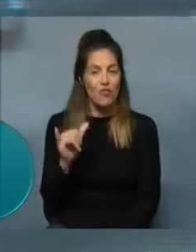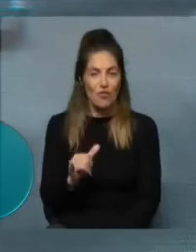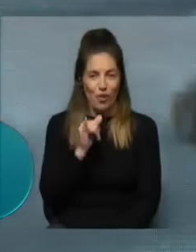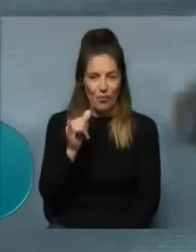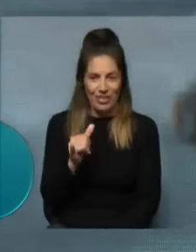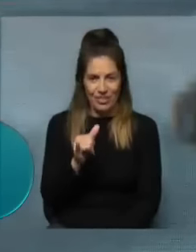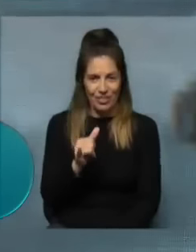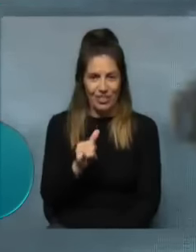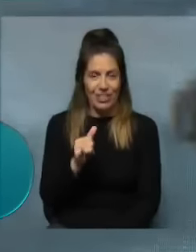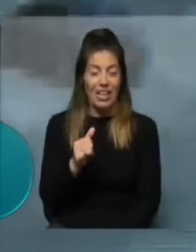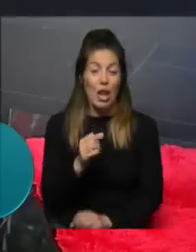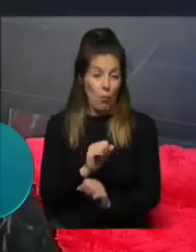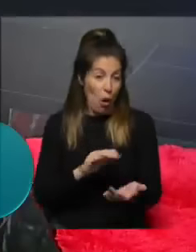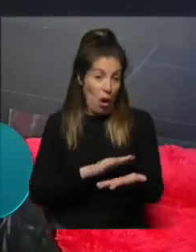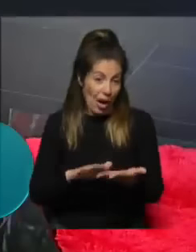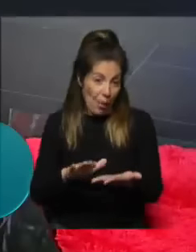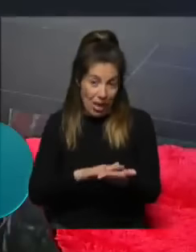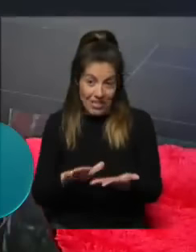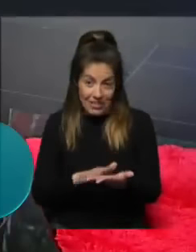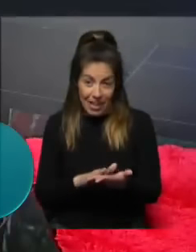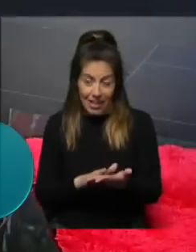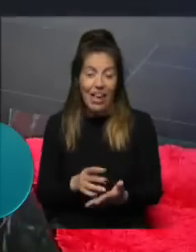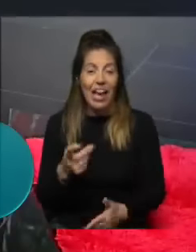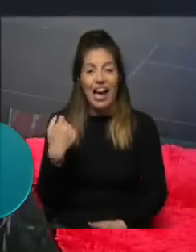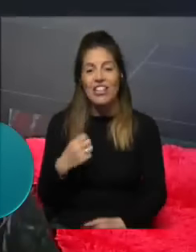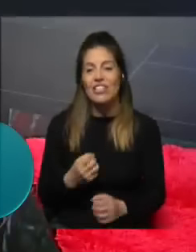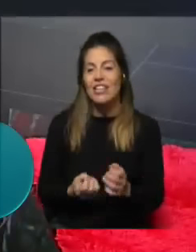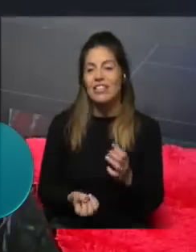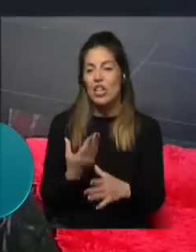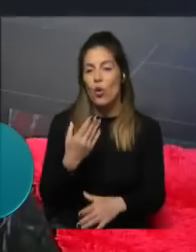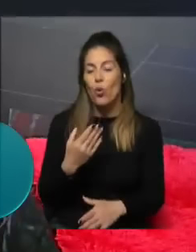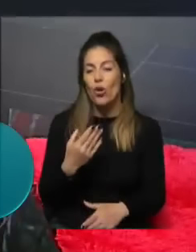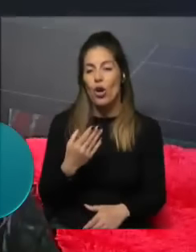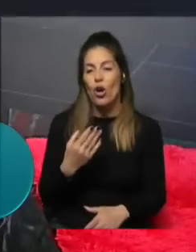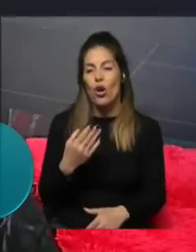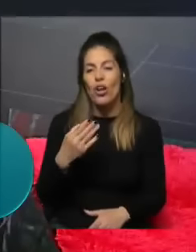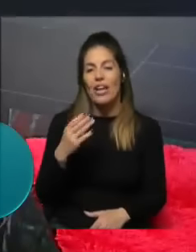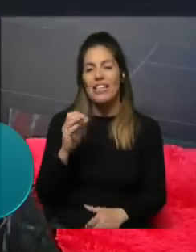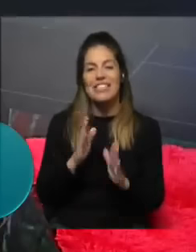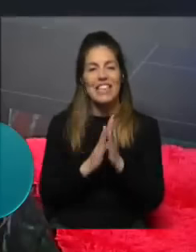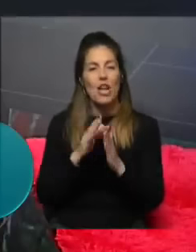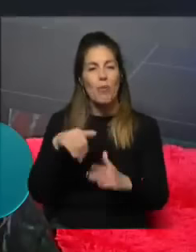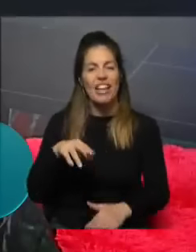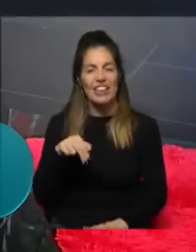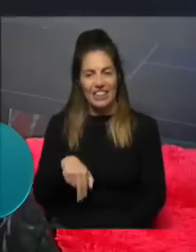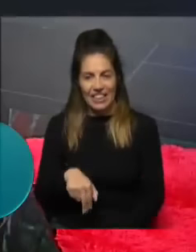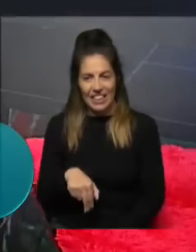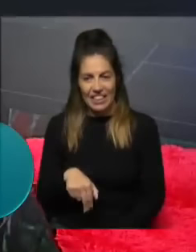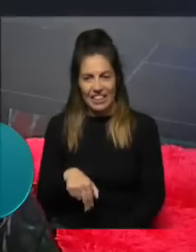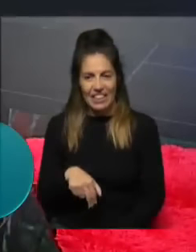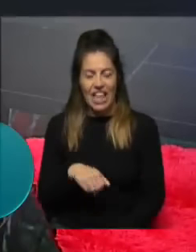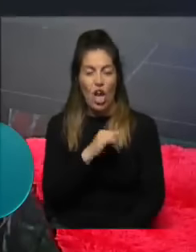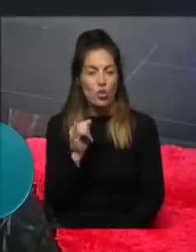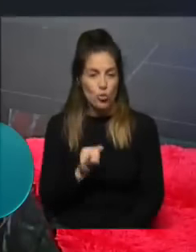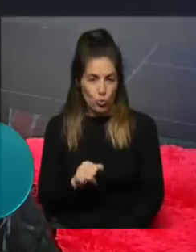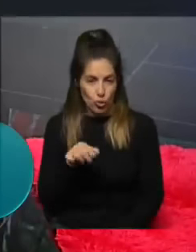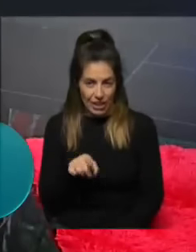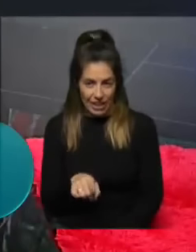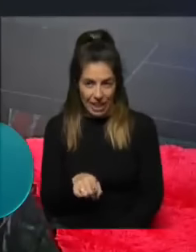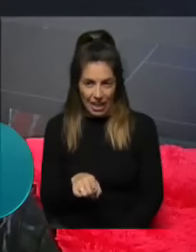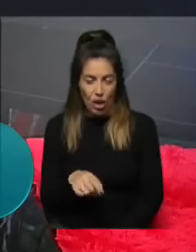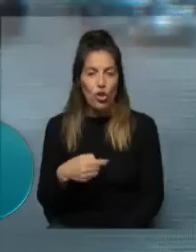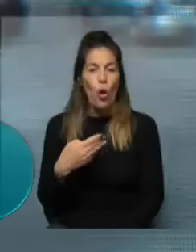100 si quieren, les repaso algunos. Ayer se inauguró el de San Martín y García de Zúñiga. Muy bien. Por el proyecto 100 semáforos. También uno en